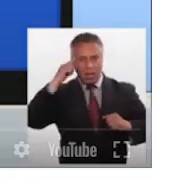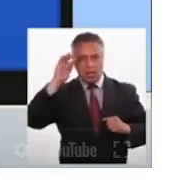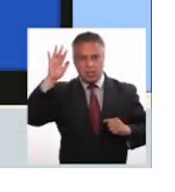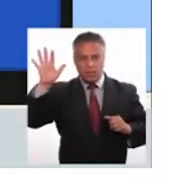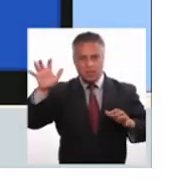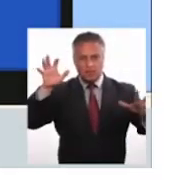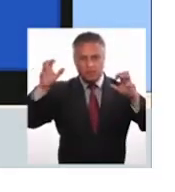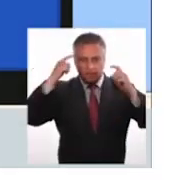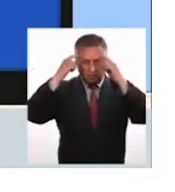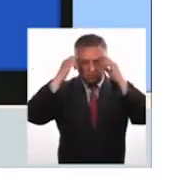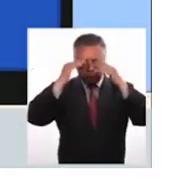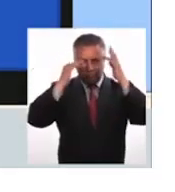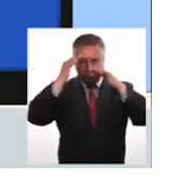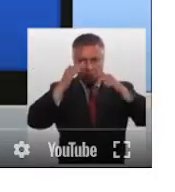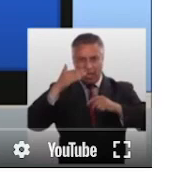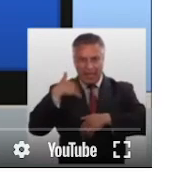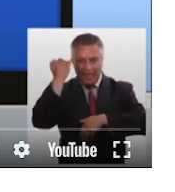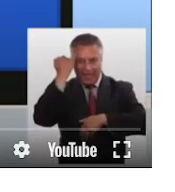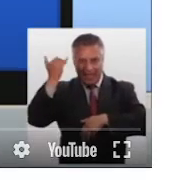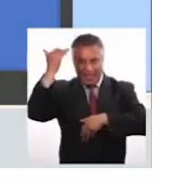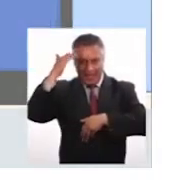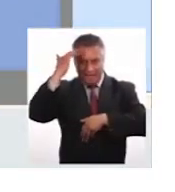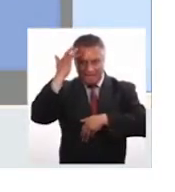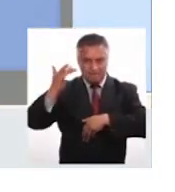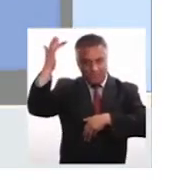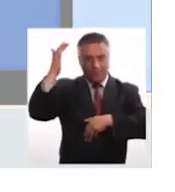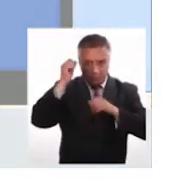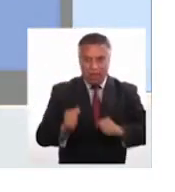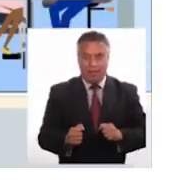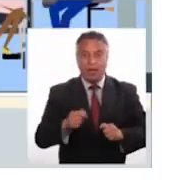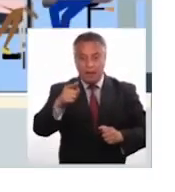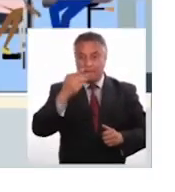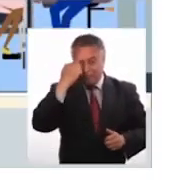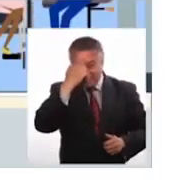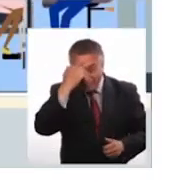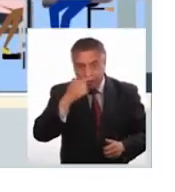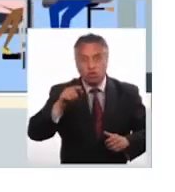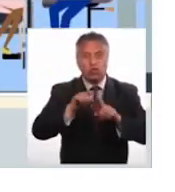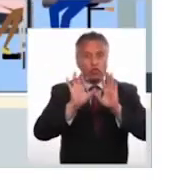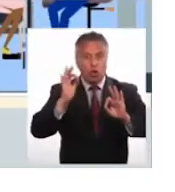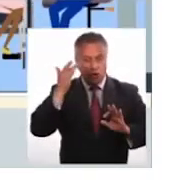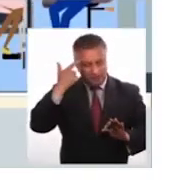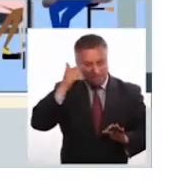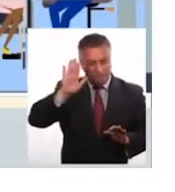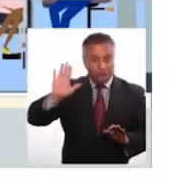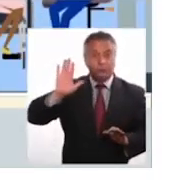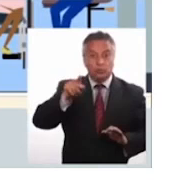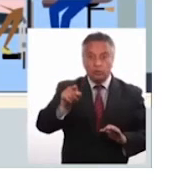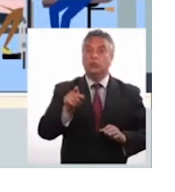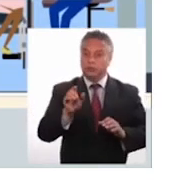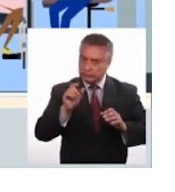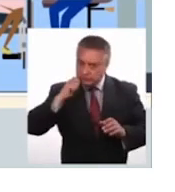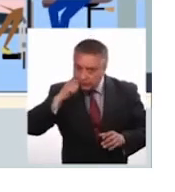acto de pensar y al someterlas a estándares intelectuales. Trabajar con el pensamiento crítico en el horizonte requiere que él y